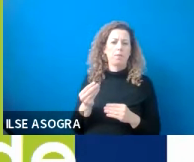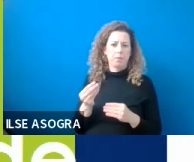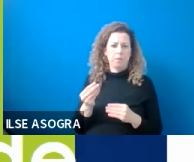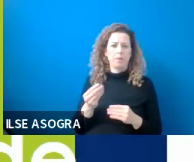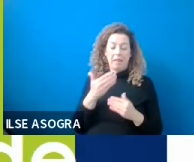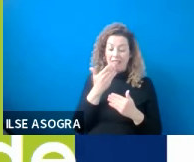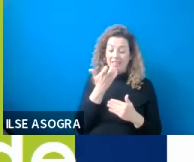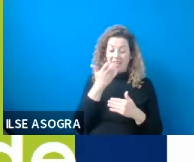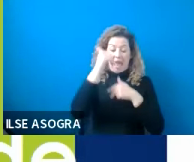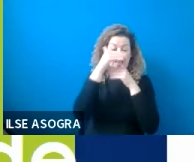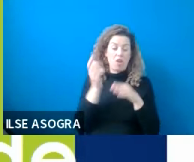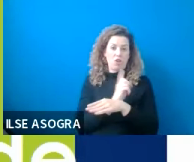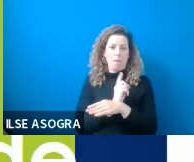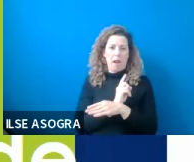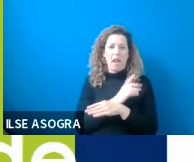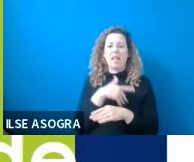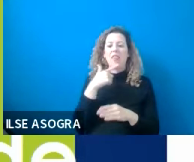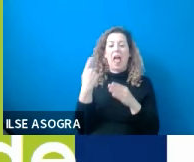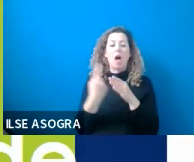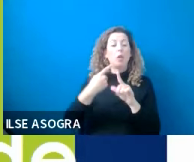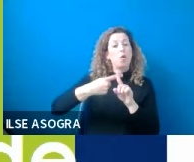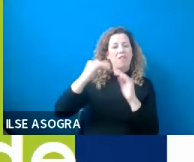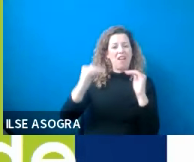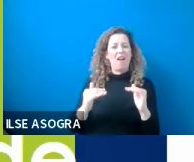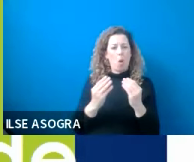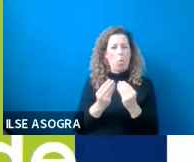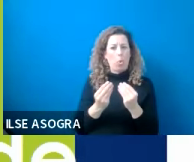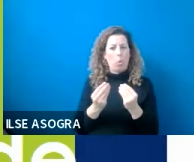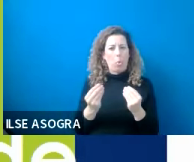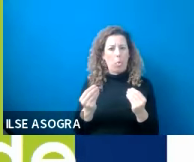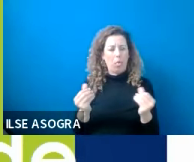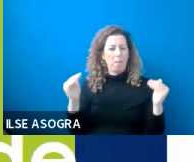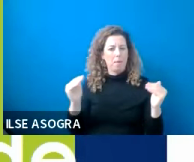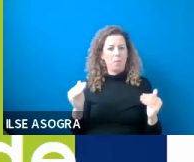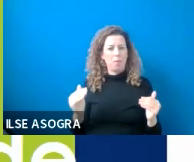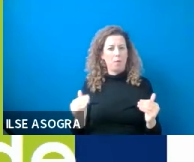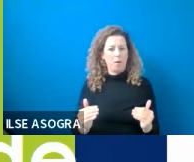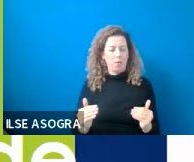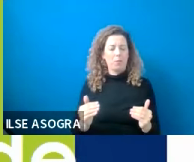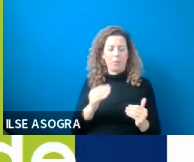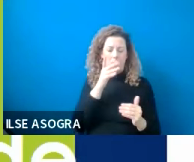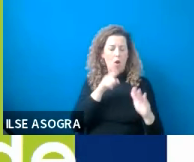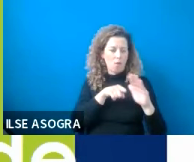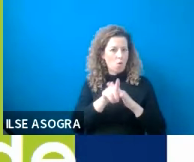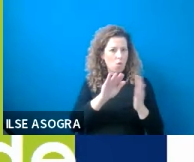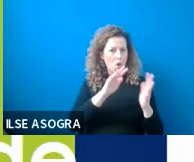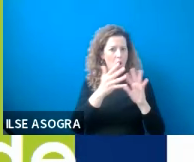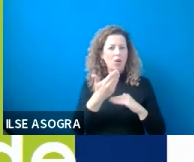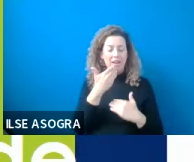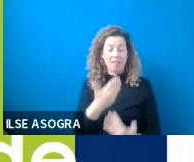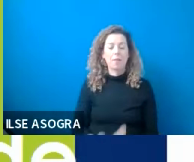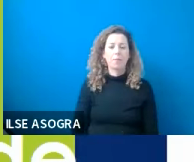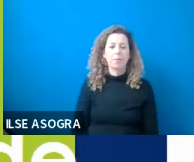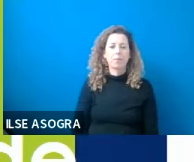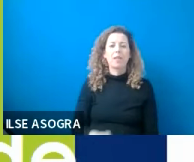claro, ya está muy evidenciado por la literatura científica y por la evolución que estamos viendo. Lo que queremos